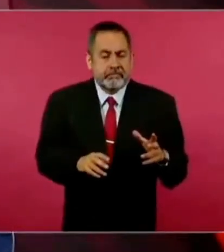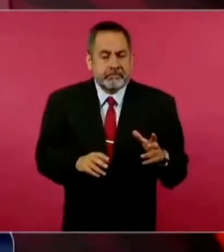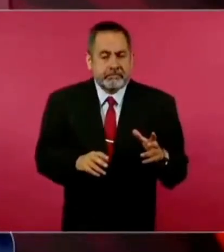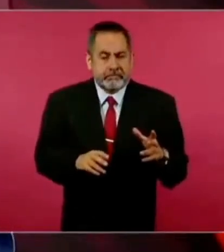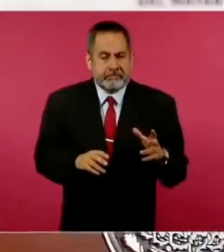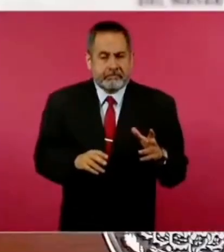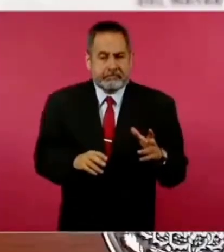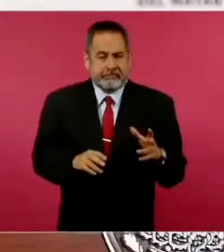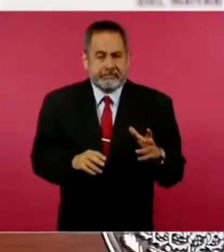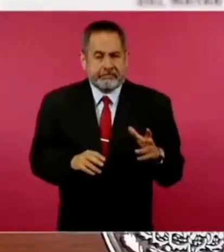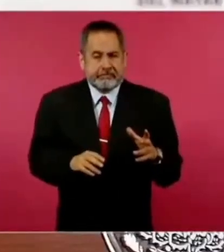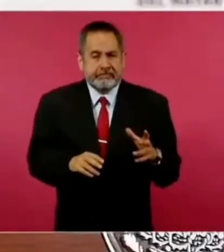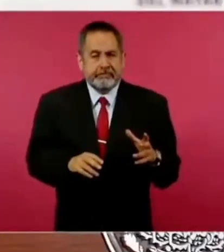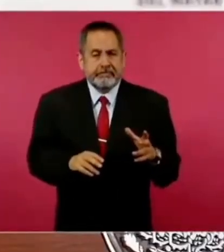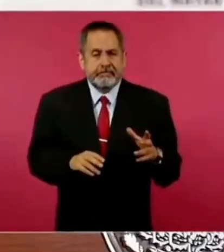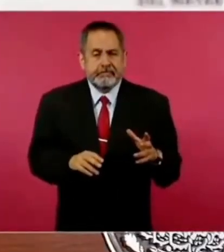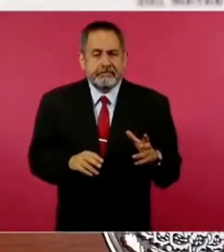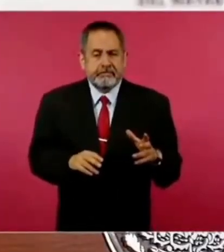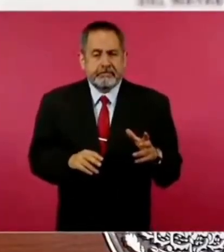al